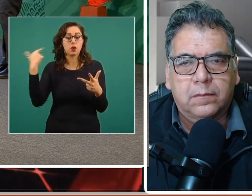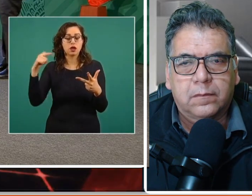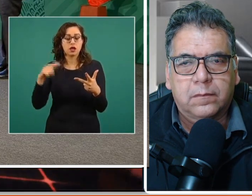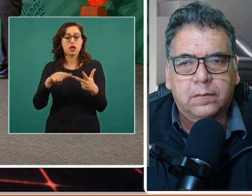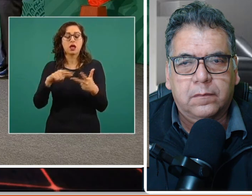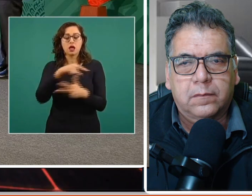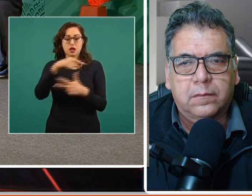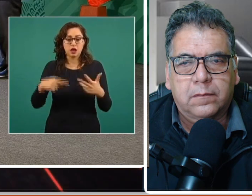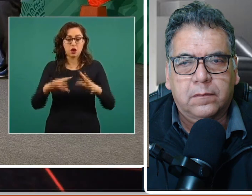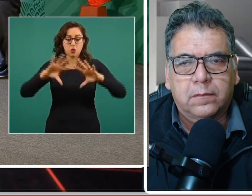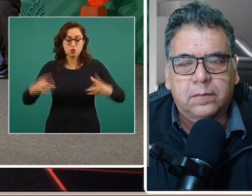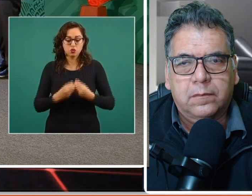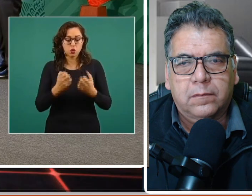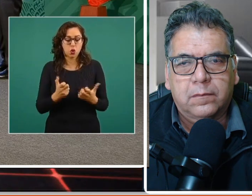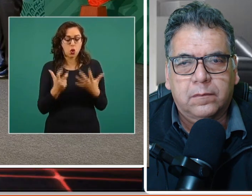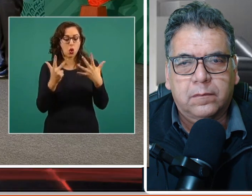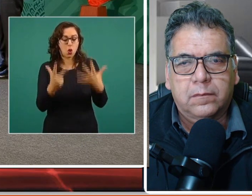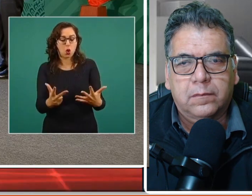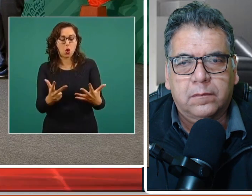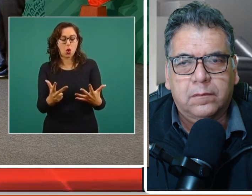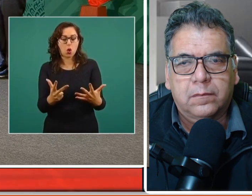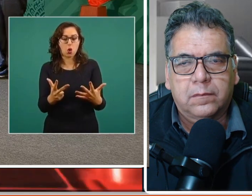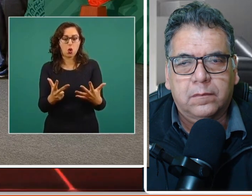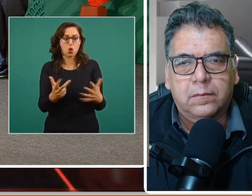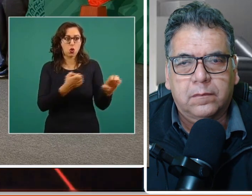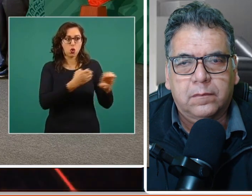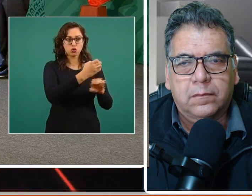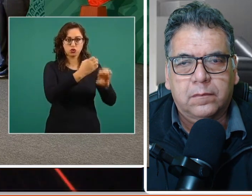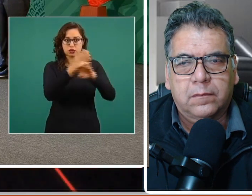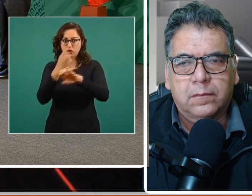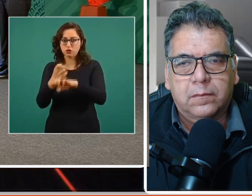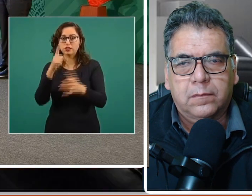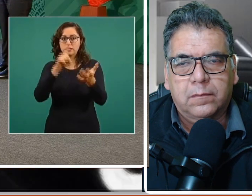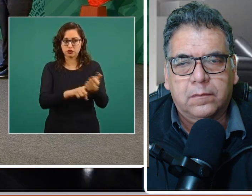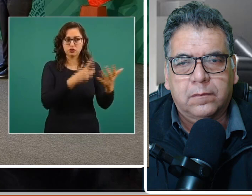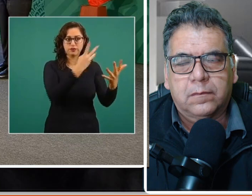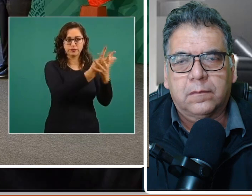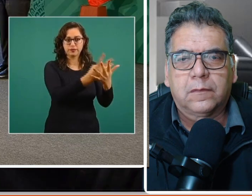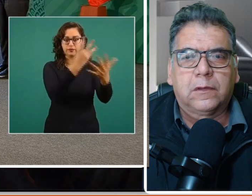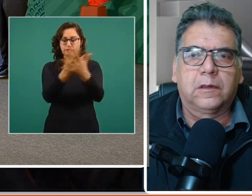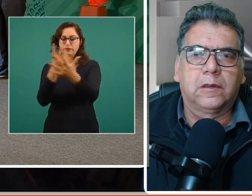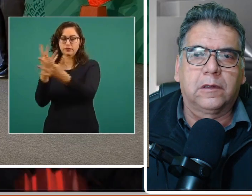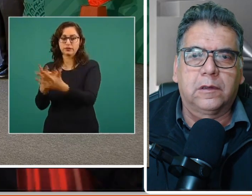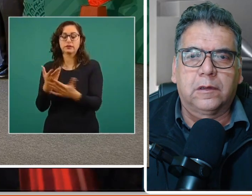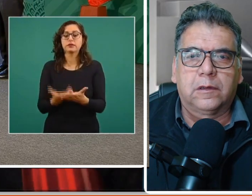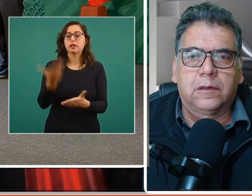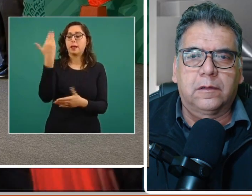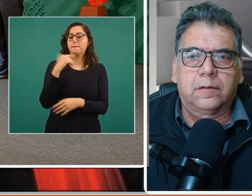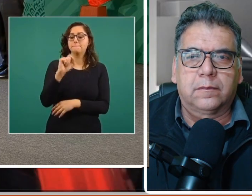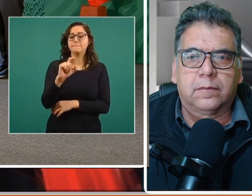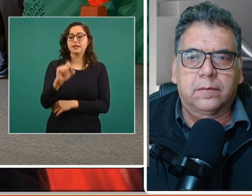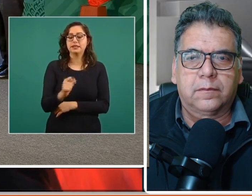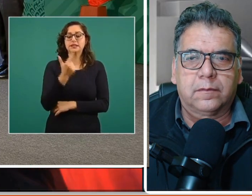el gobierno que fue suscrito en 7 de ellos el 27 de diciembre